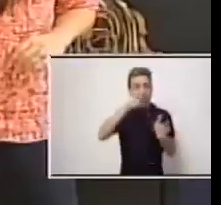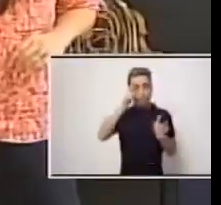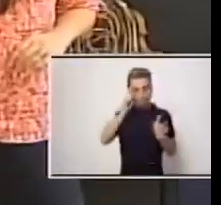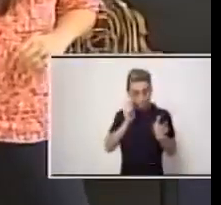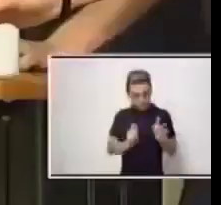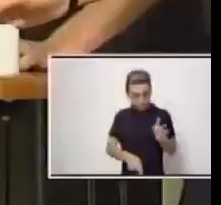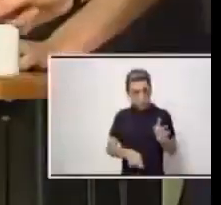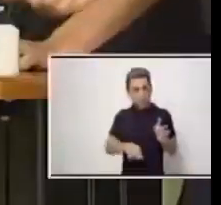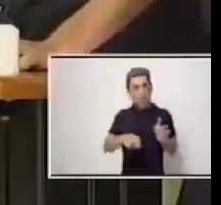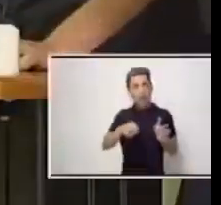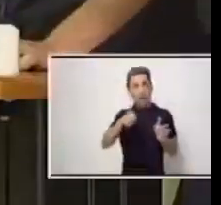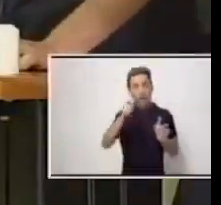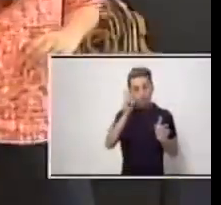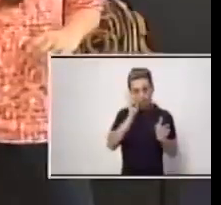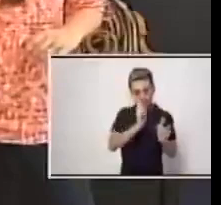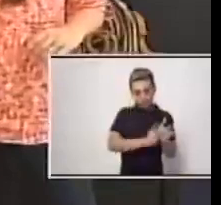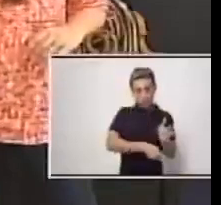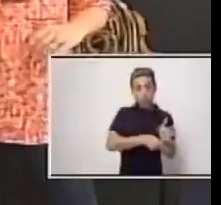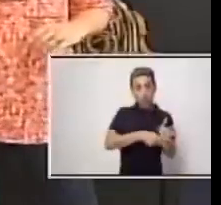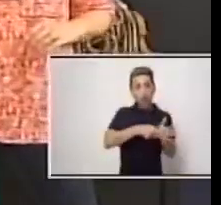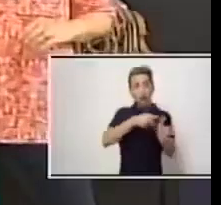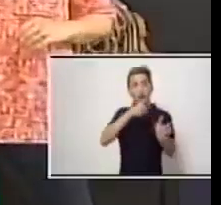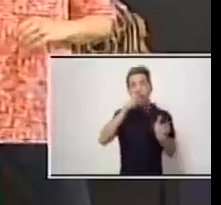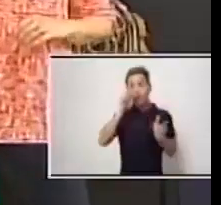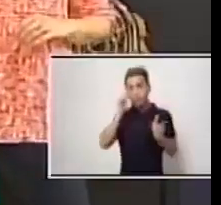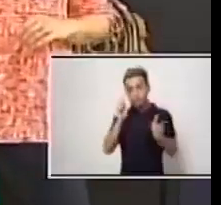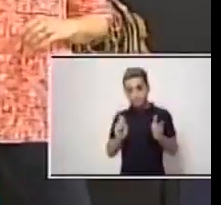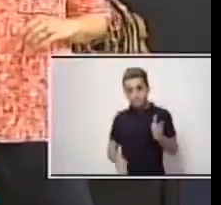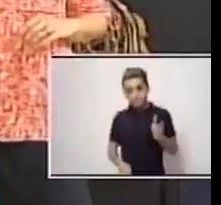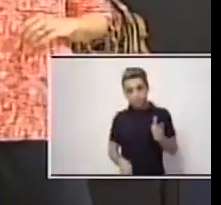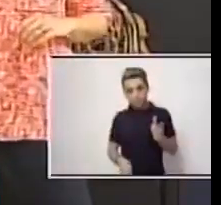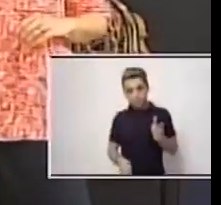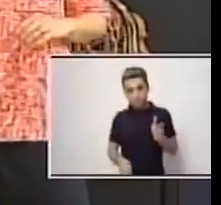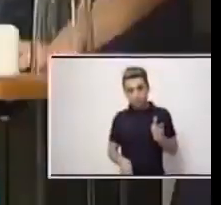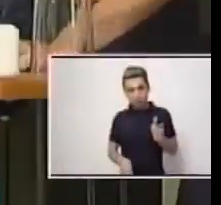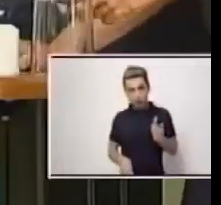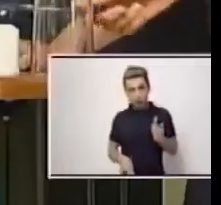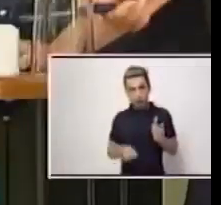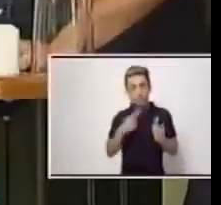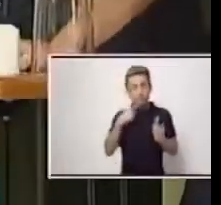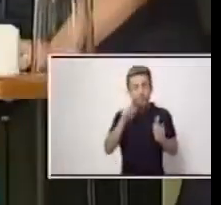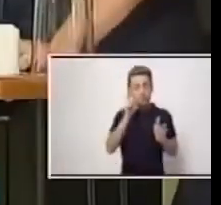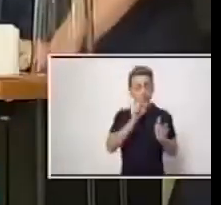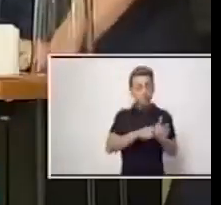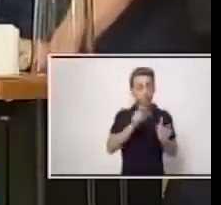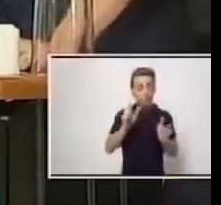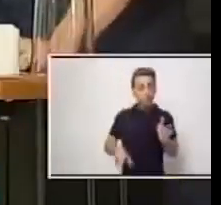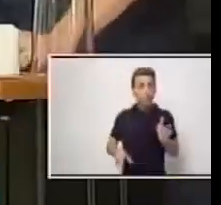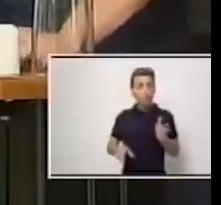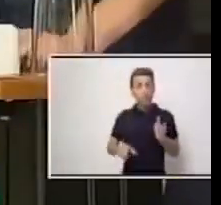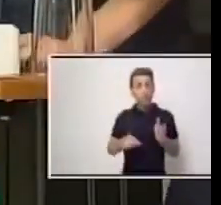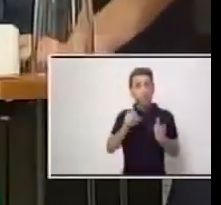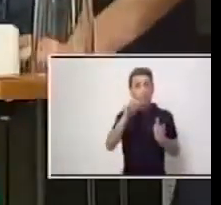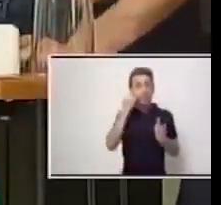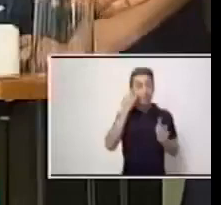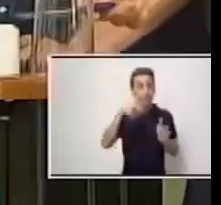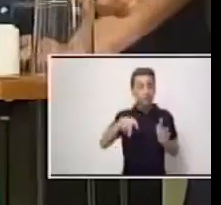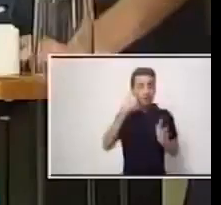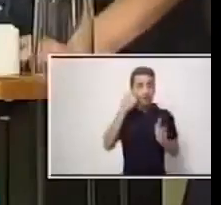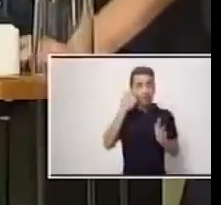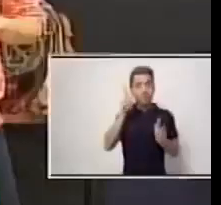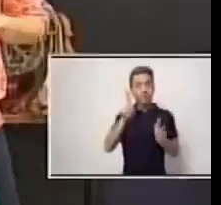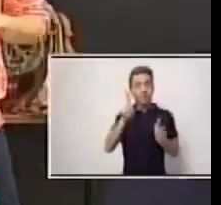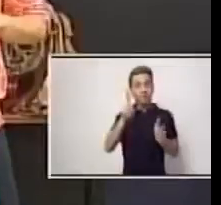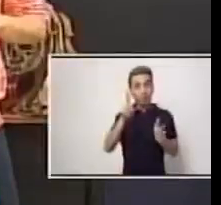Ringa, linga, linga, ling, don. Ringa, linga, linga, ling, don. Ding, ding, don. Ding, ding, don. Ding,